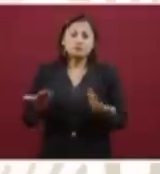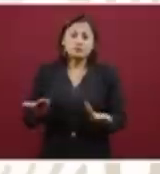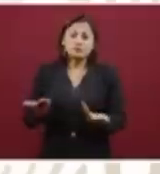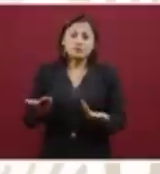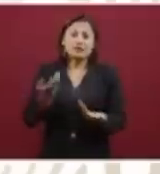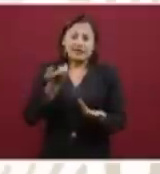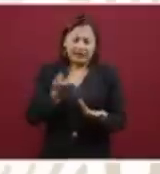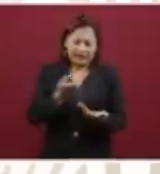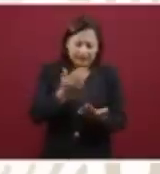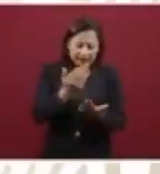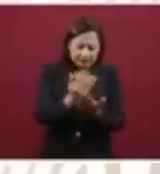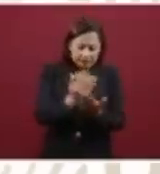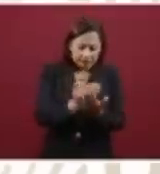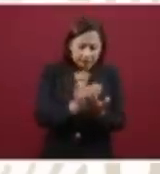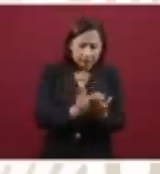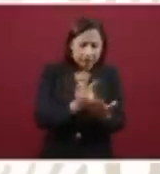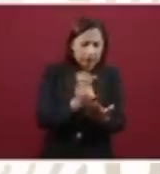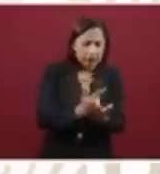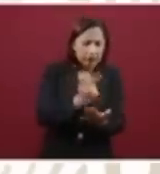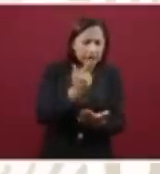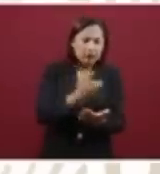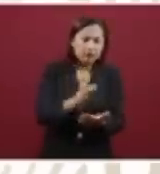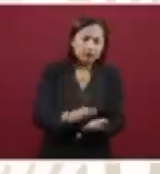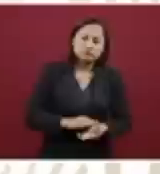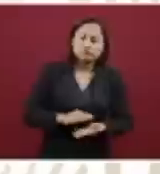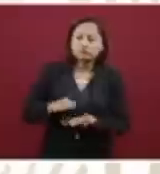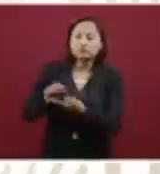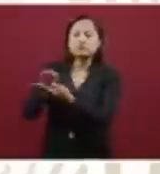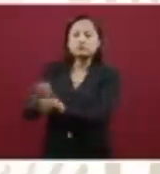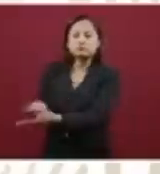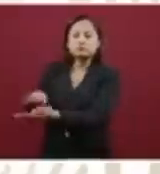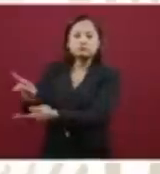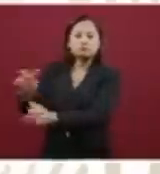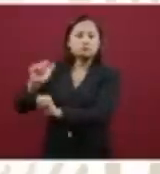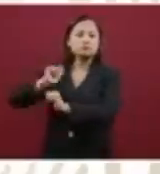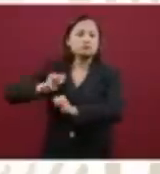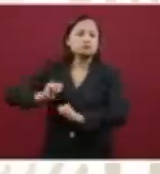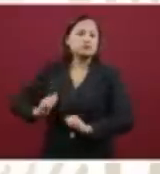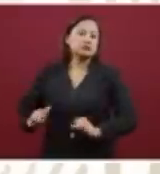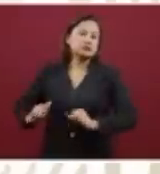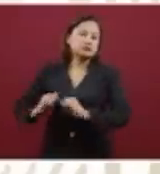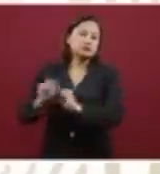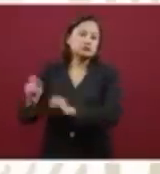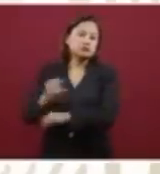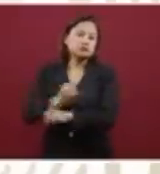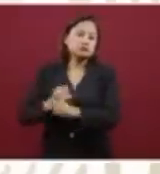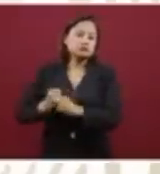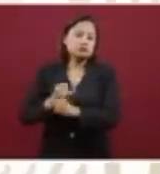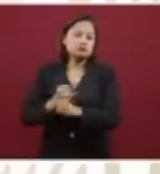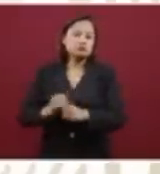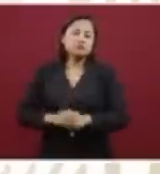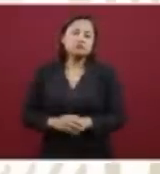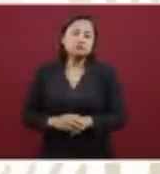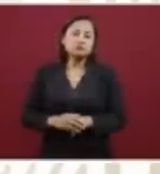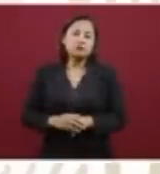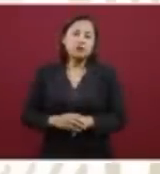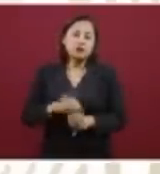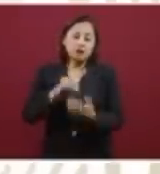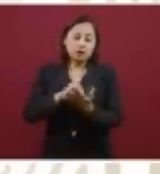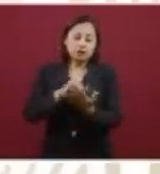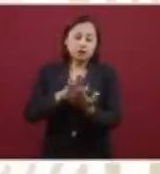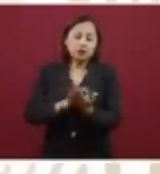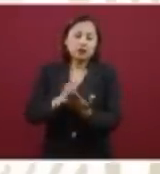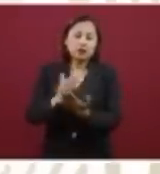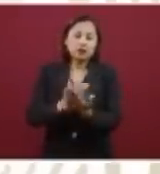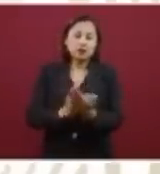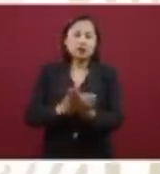autoridades competentes esa es la declaratoria que hacen los funcionales del grupo aeroportuario cuando